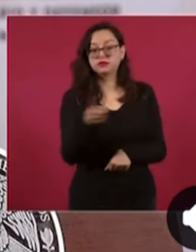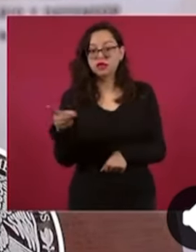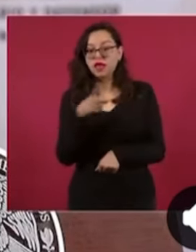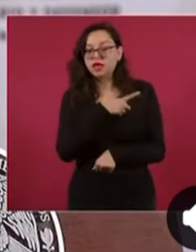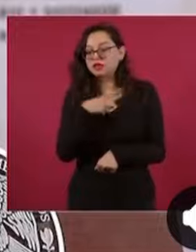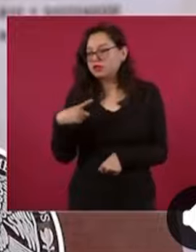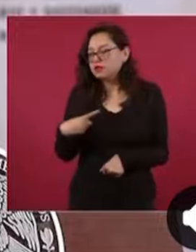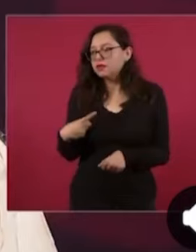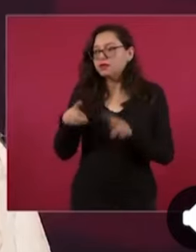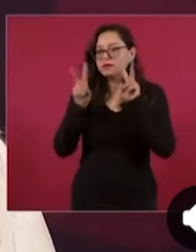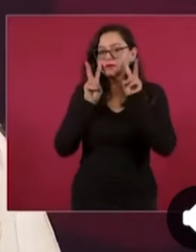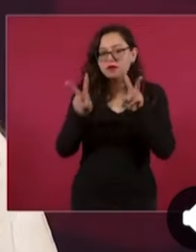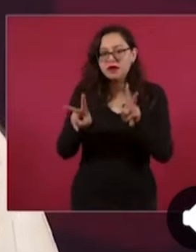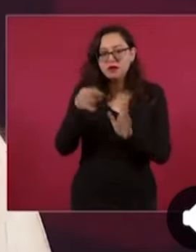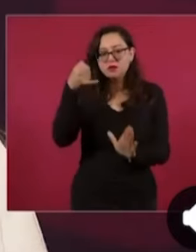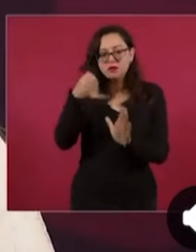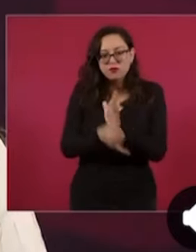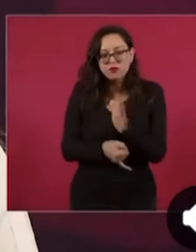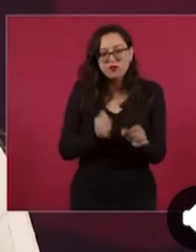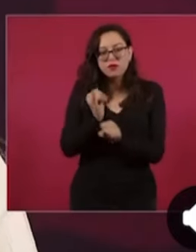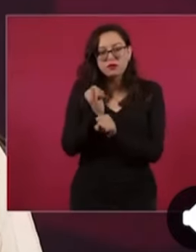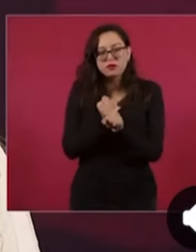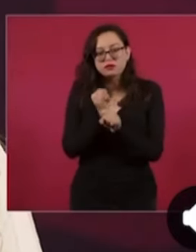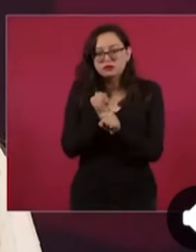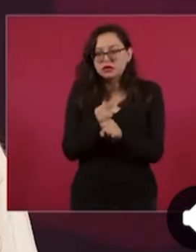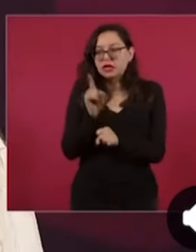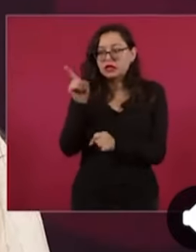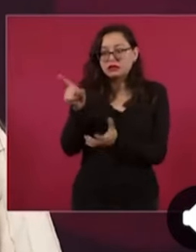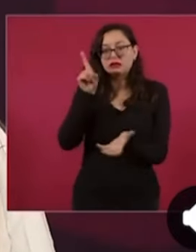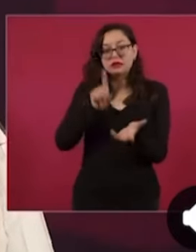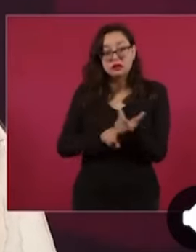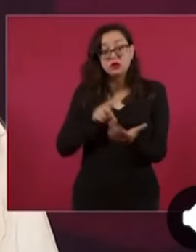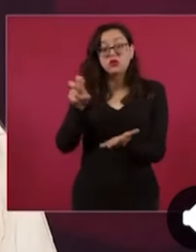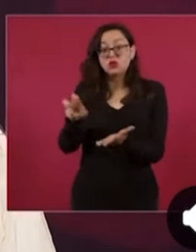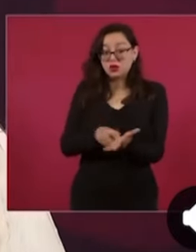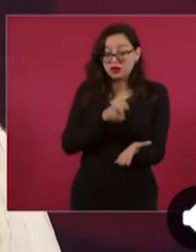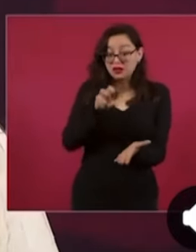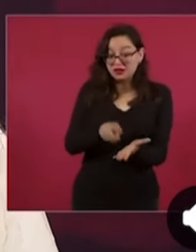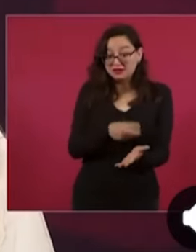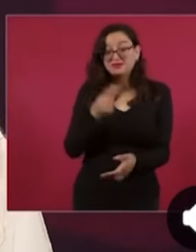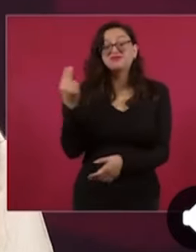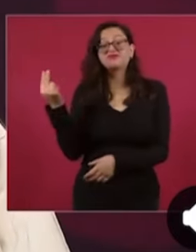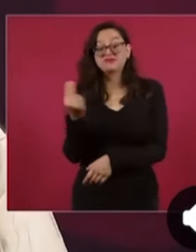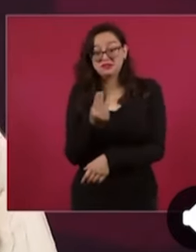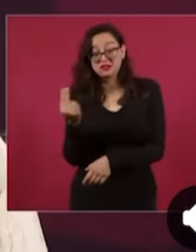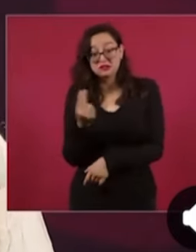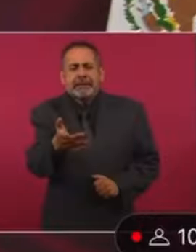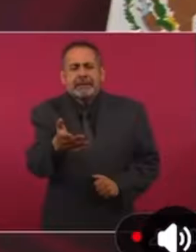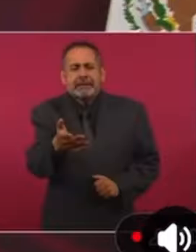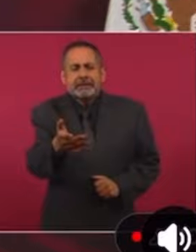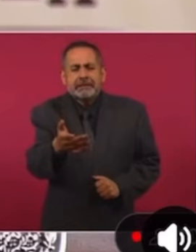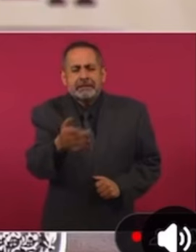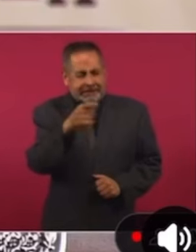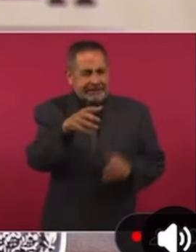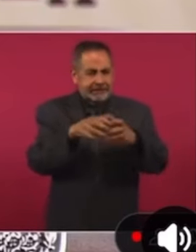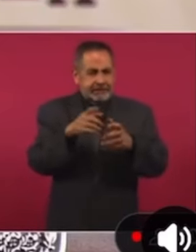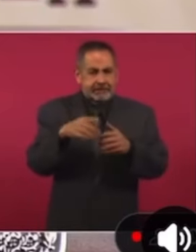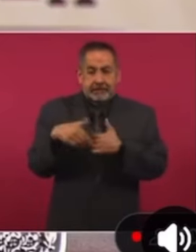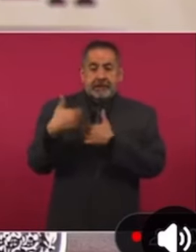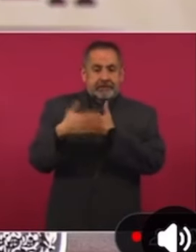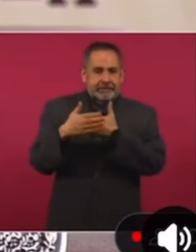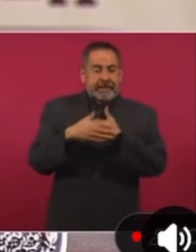propias conclusiones sobre la necesidad o no de la reforma al Poder Judicial. Sí, ahí viene el C.